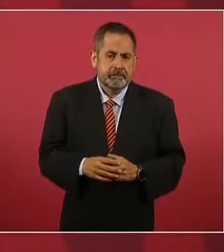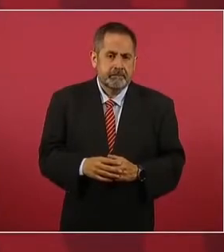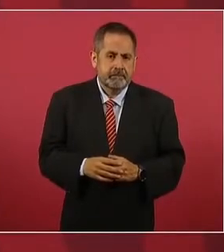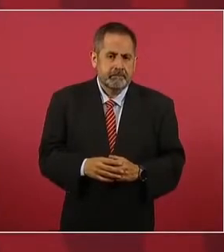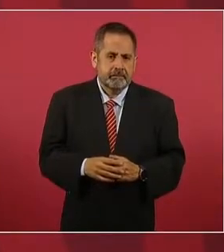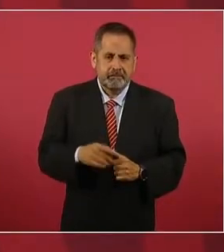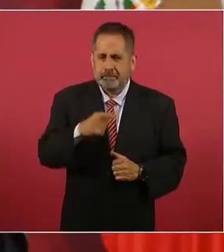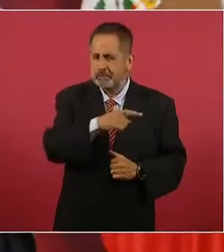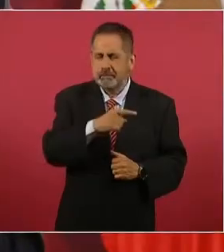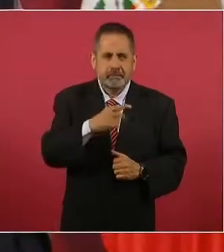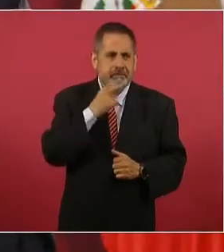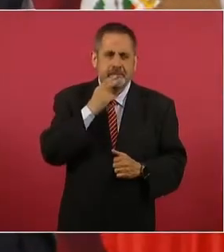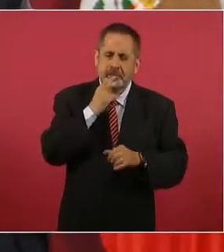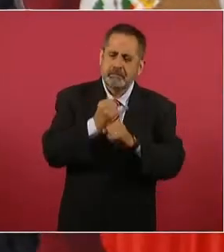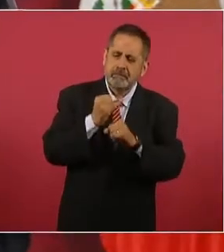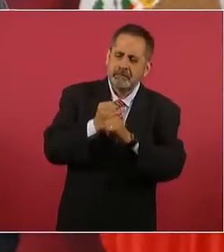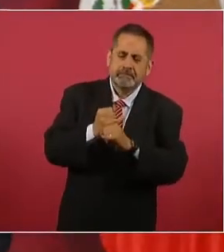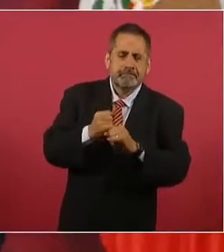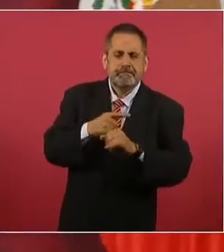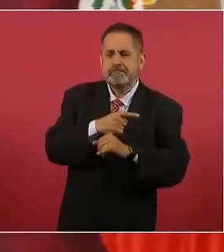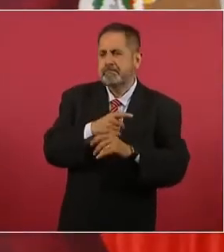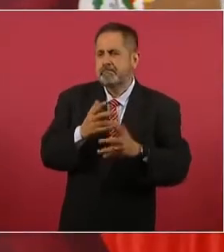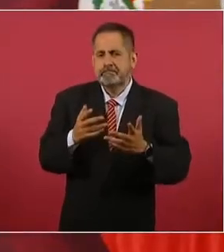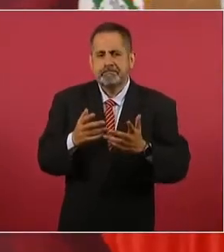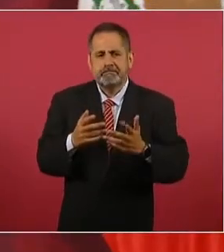La utilización